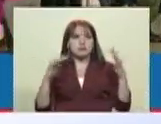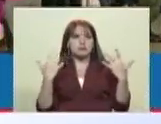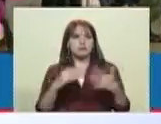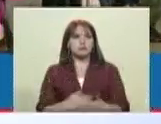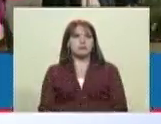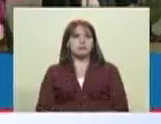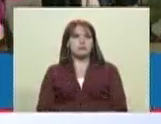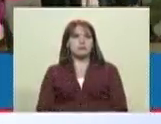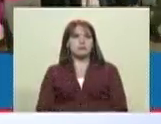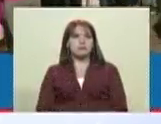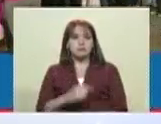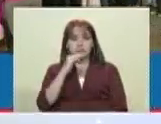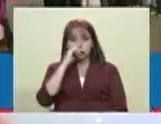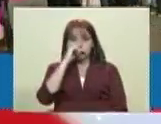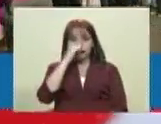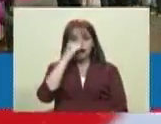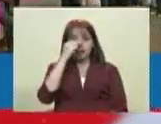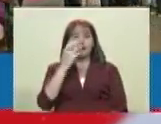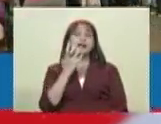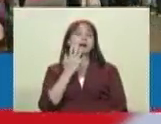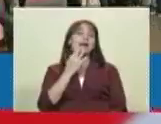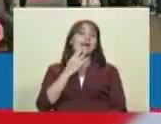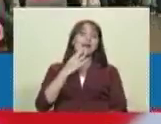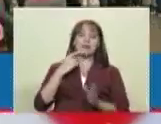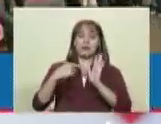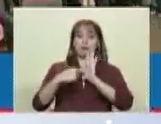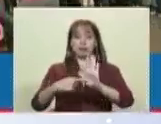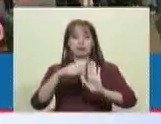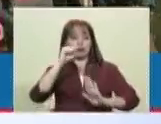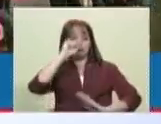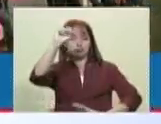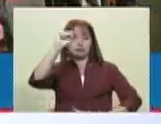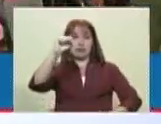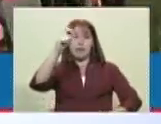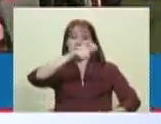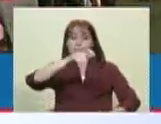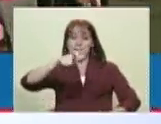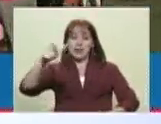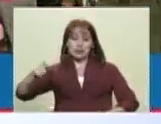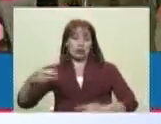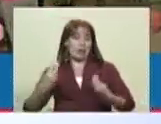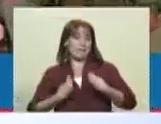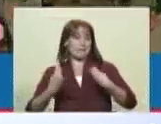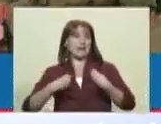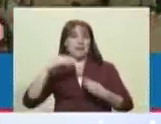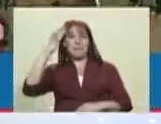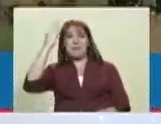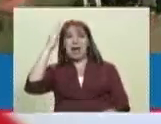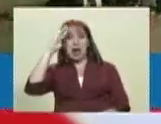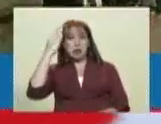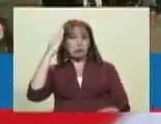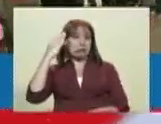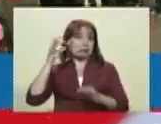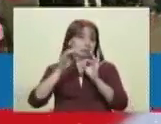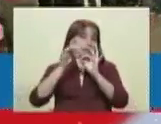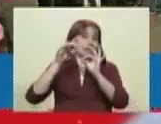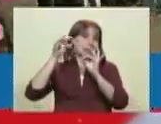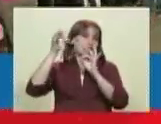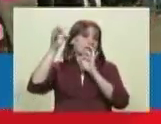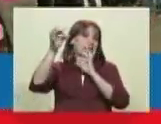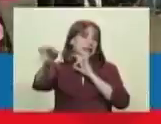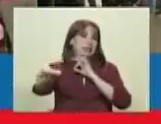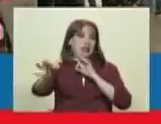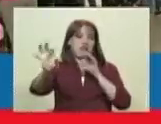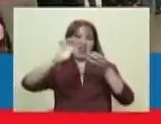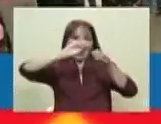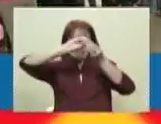julio. Ejemplos heroicos, gente que vivía y vive en baruta y le cerraron las rejas